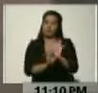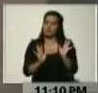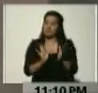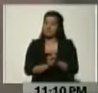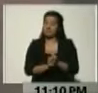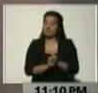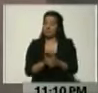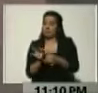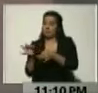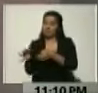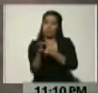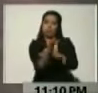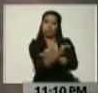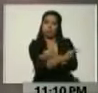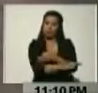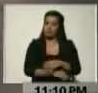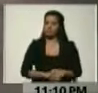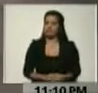Esto se pega.